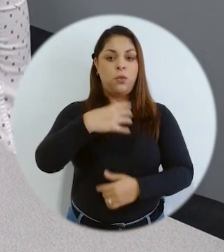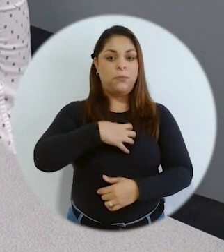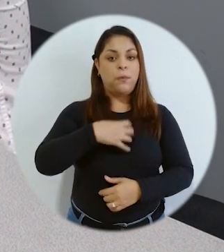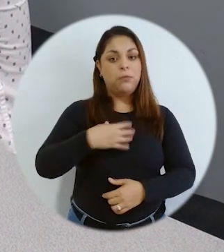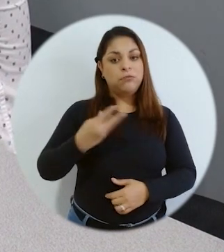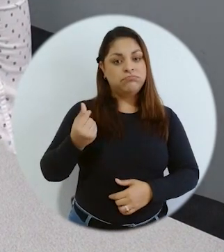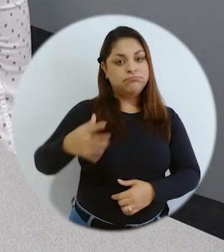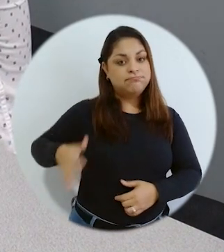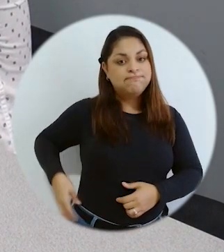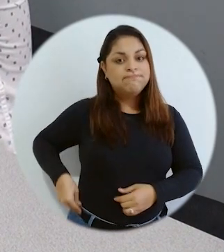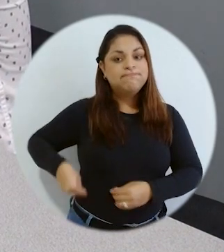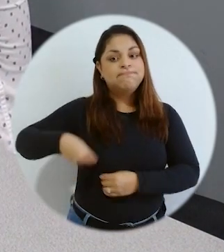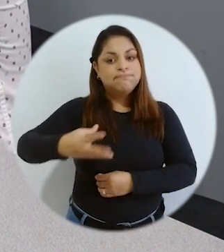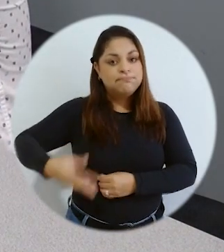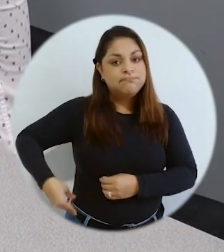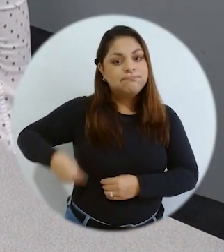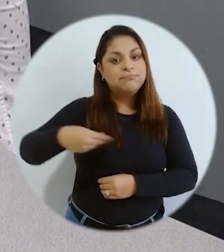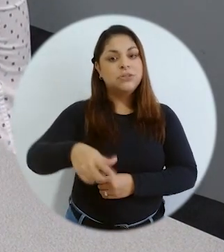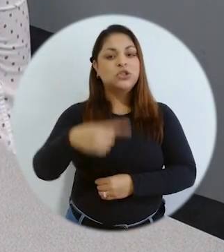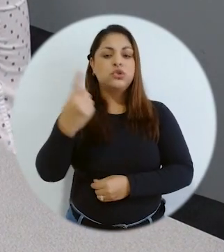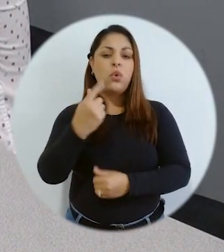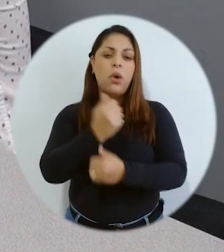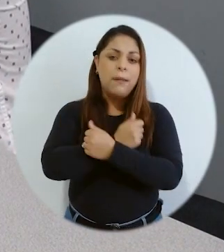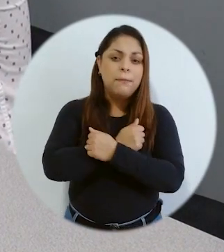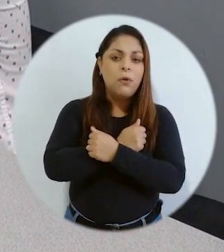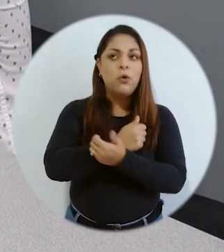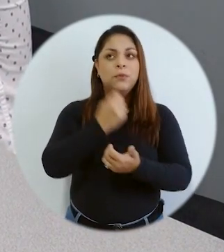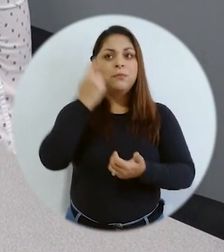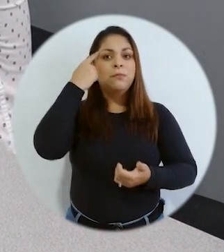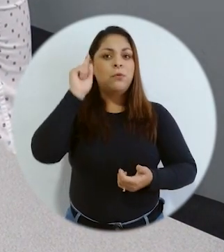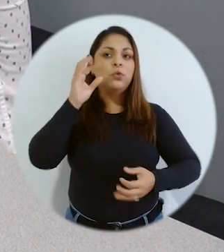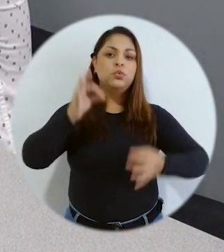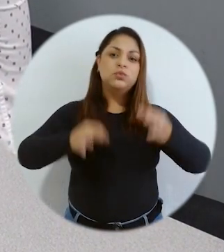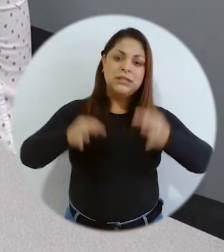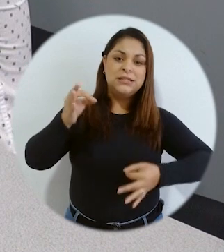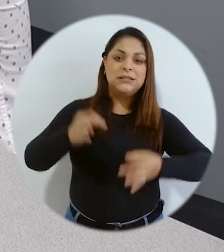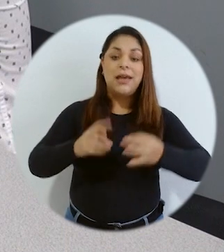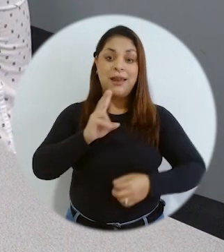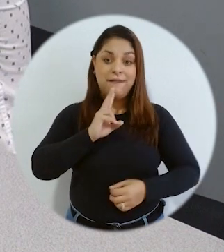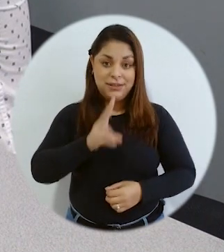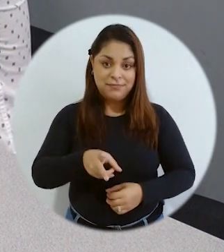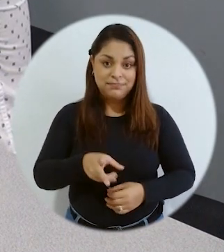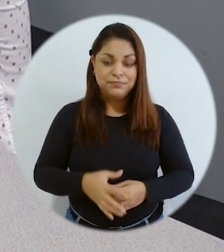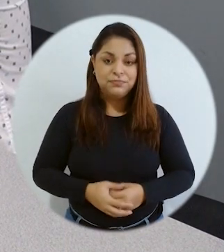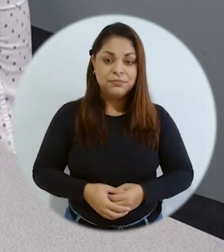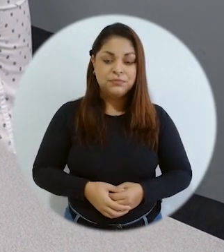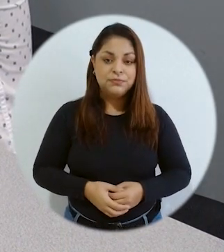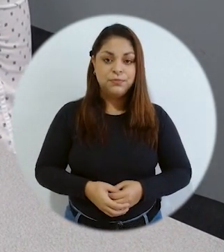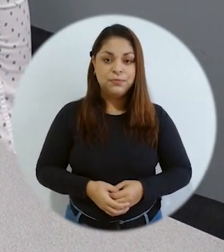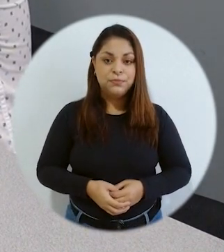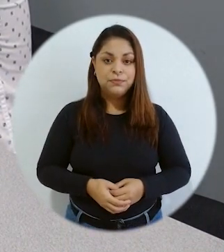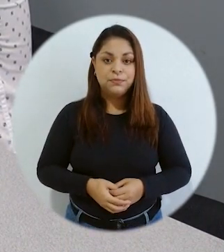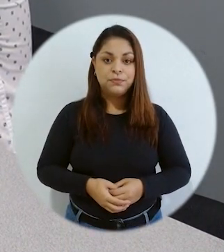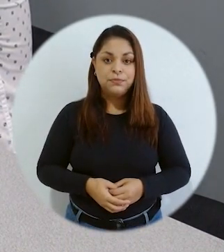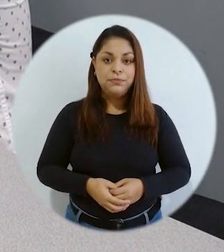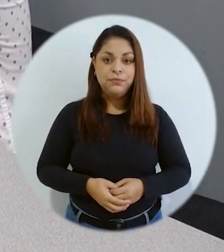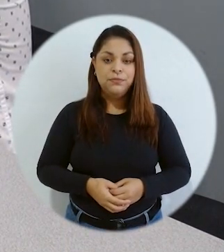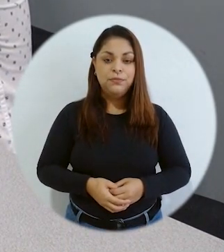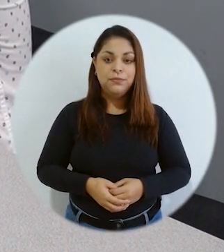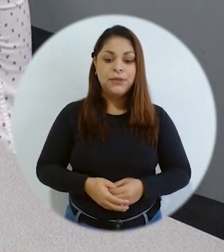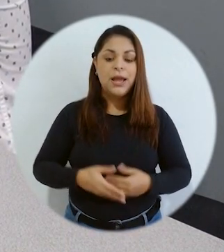acá en la Universidad Nacional, con el apoyo de la cátedra Joaquín García Monge, el programa Movilidades Humanas Forzadas